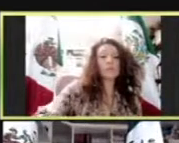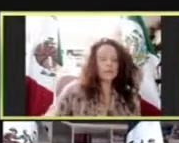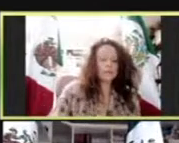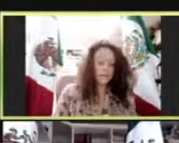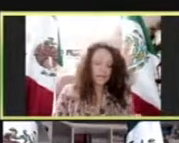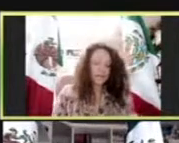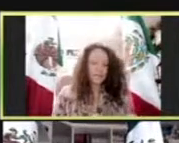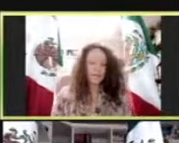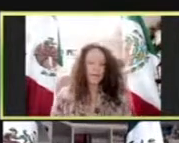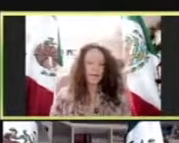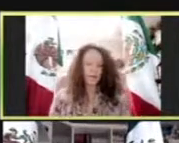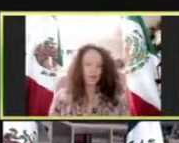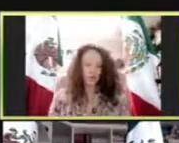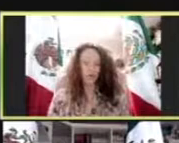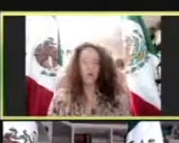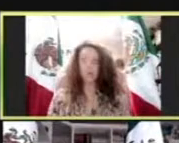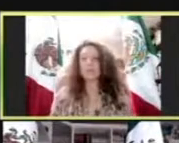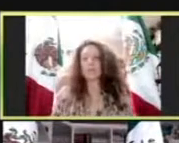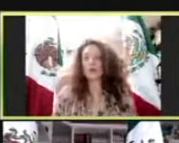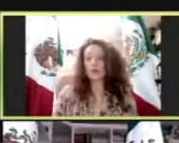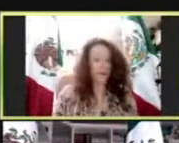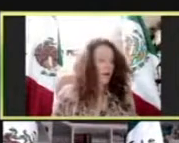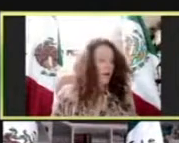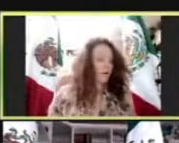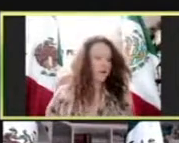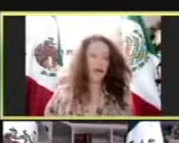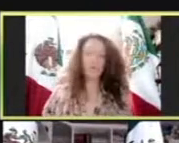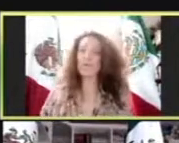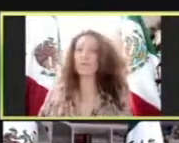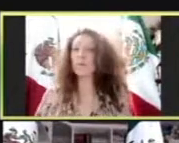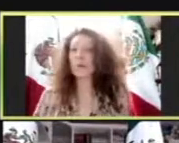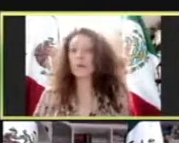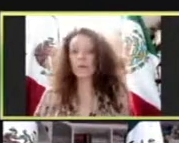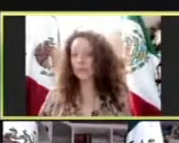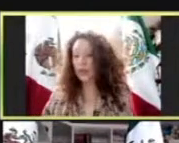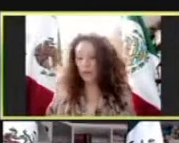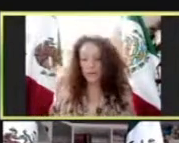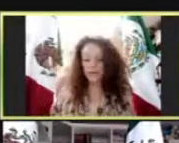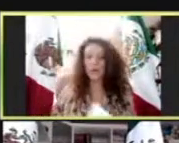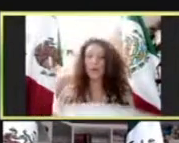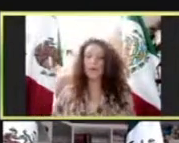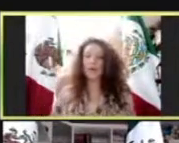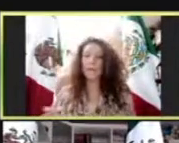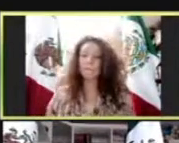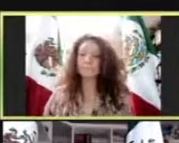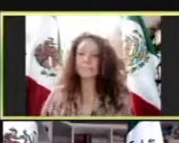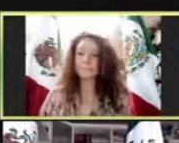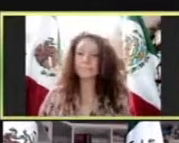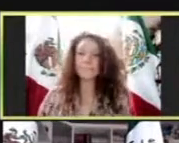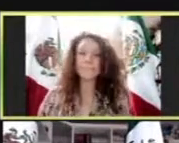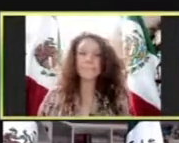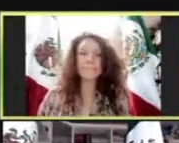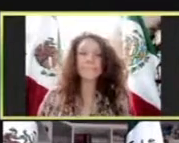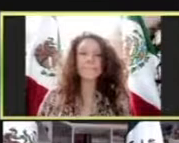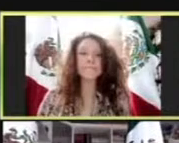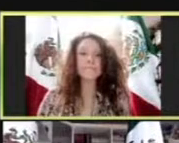Cierres el sistema electrónico de votación. ¿Falta alguna diputada o diputado de emitir voto?